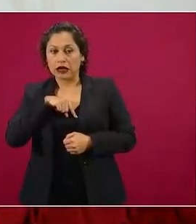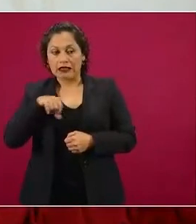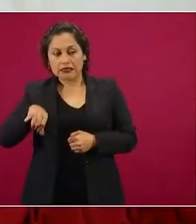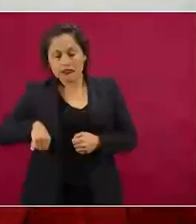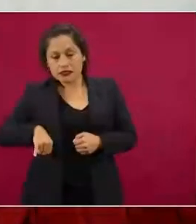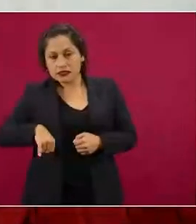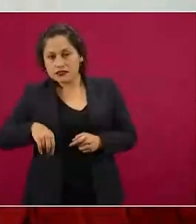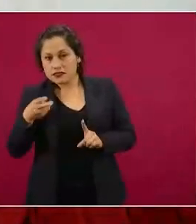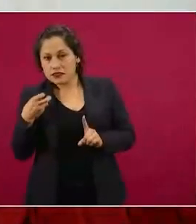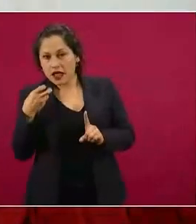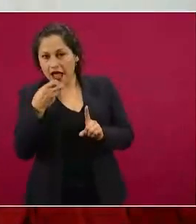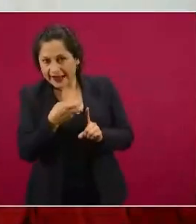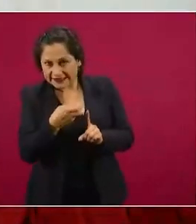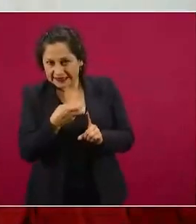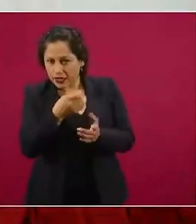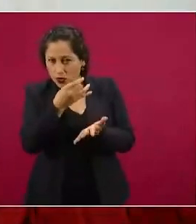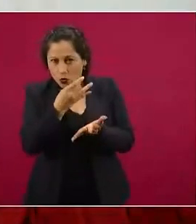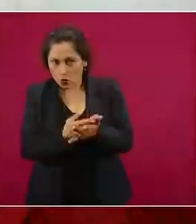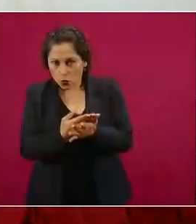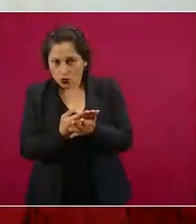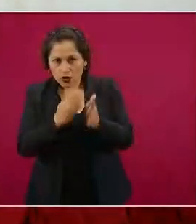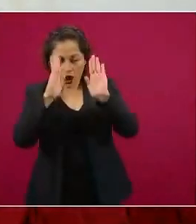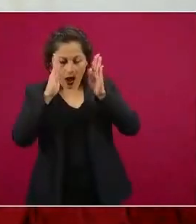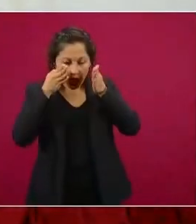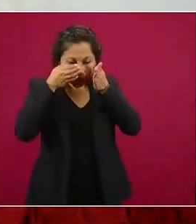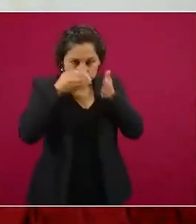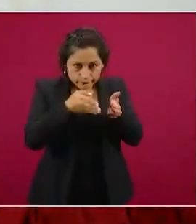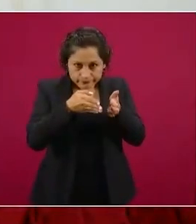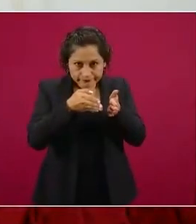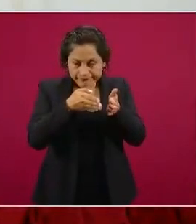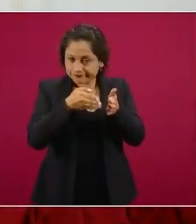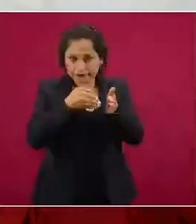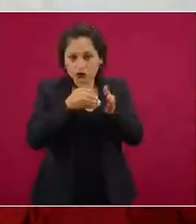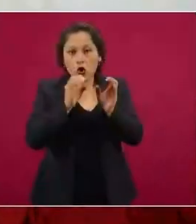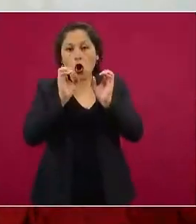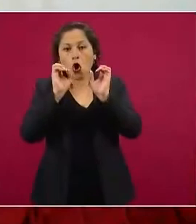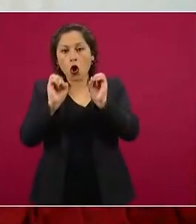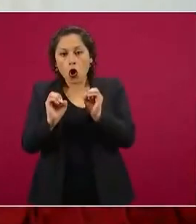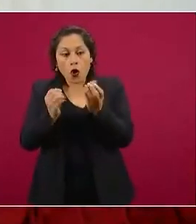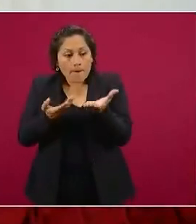cuando ni siquiera hacen las encuestas,